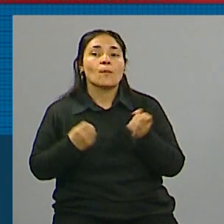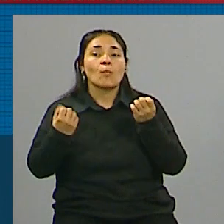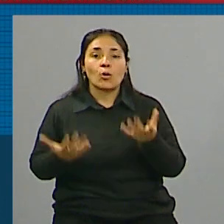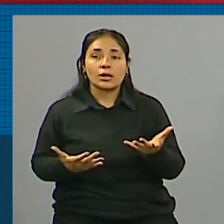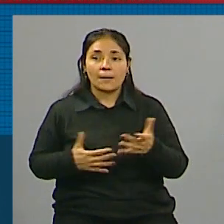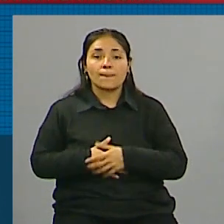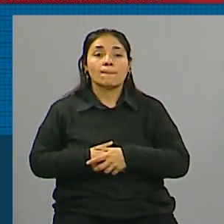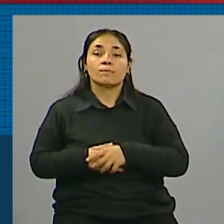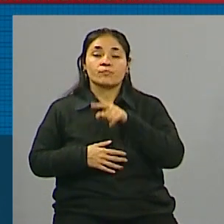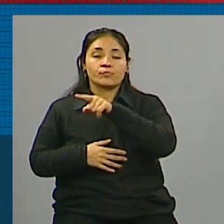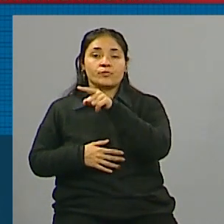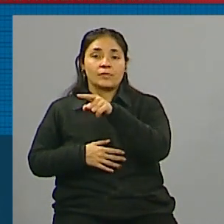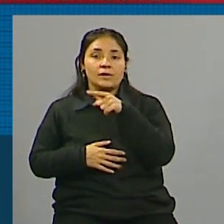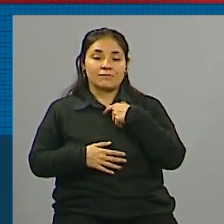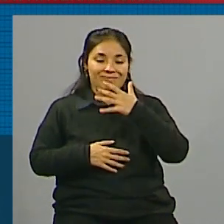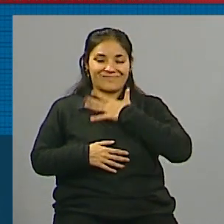de que es un actor